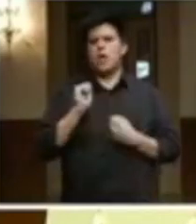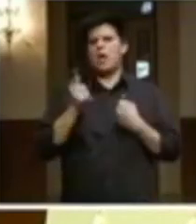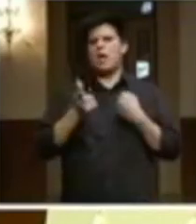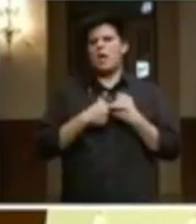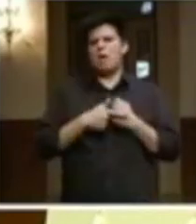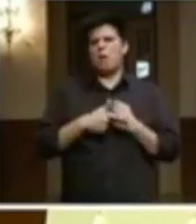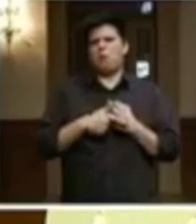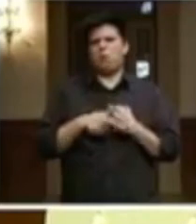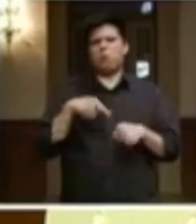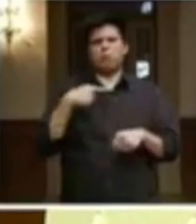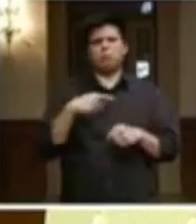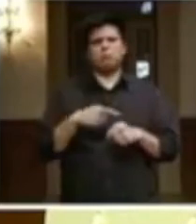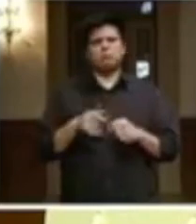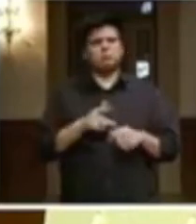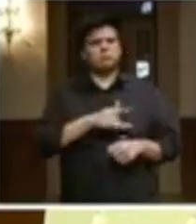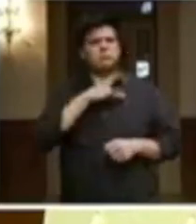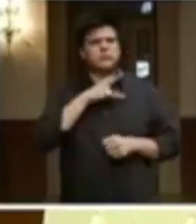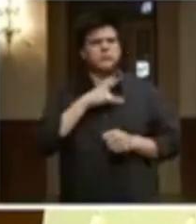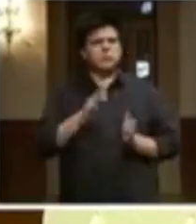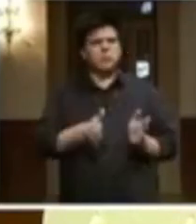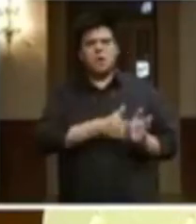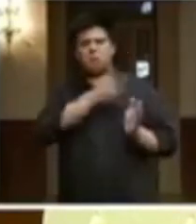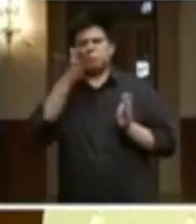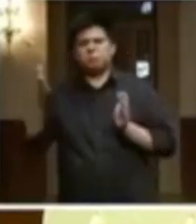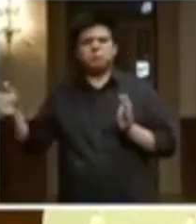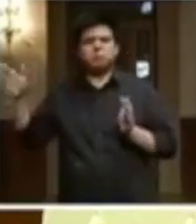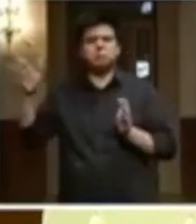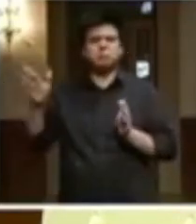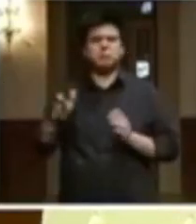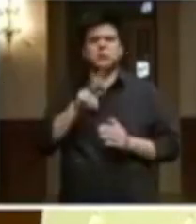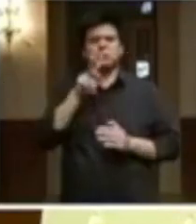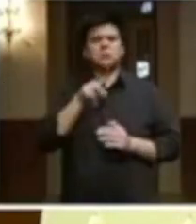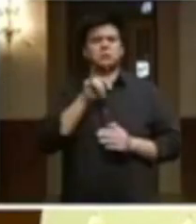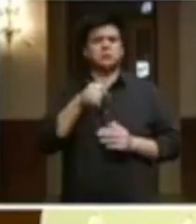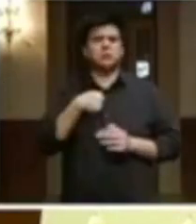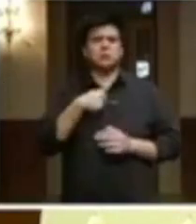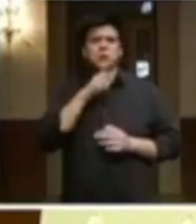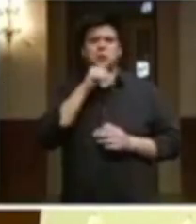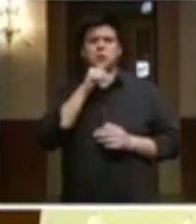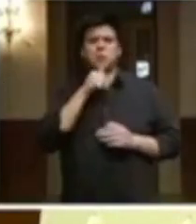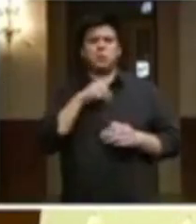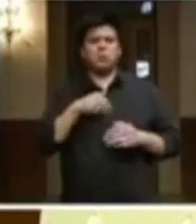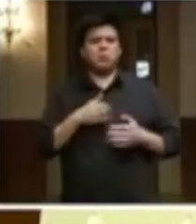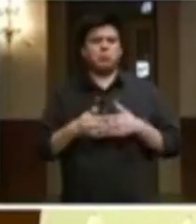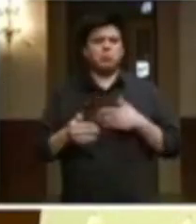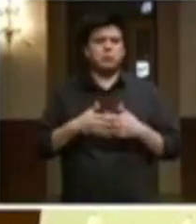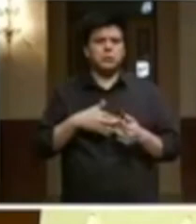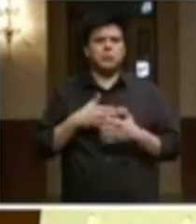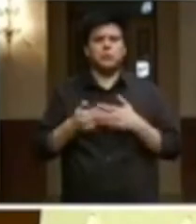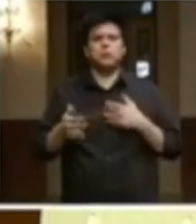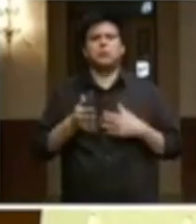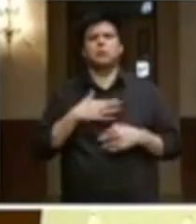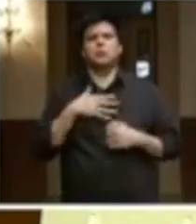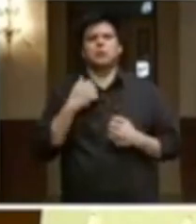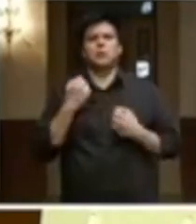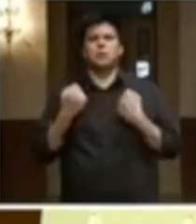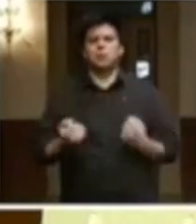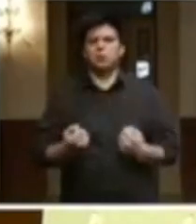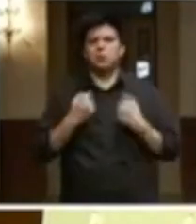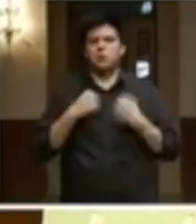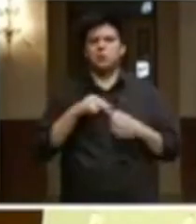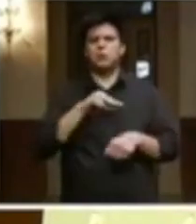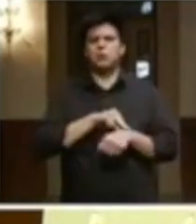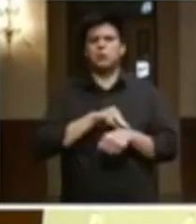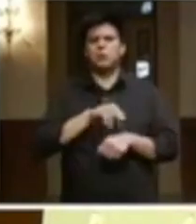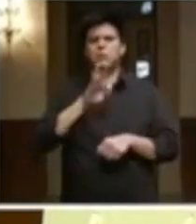Sí, en realidad cuando saliendo de ahí no podía caminar, pies ni brazos. El doctor Fernando